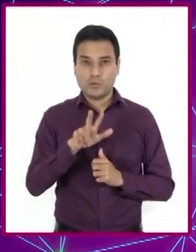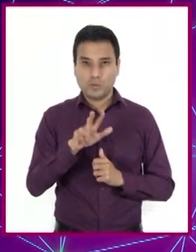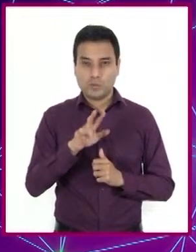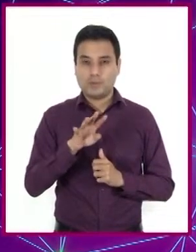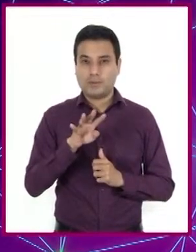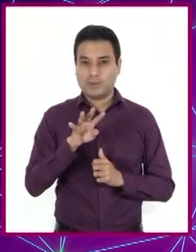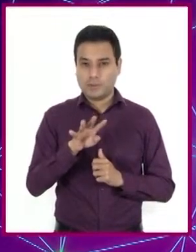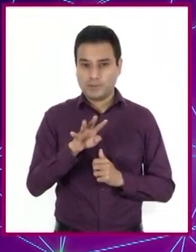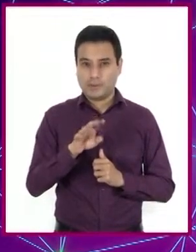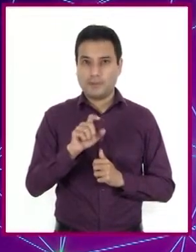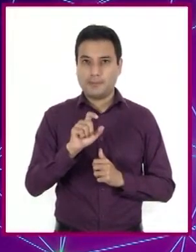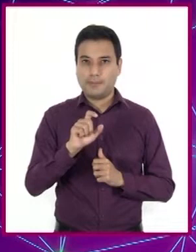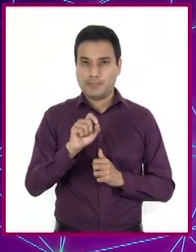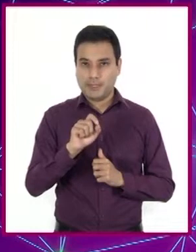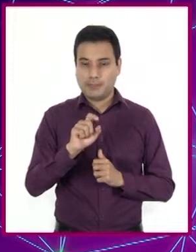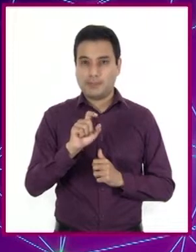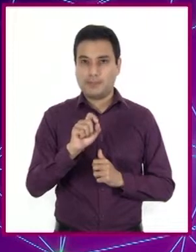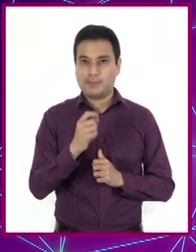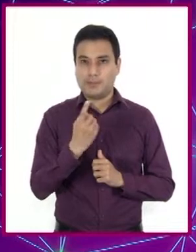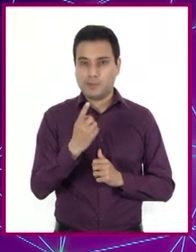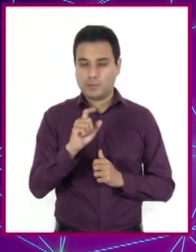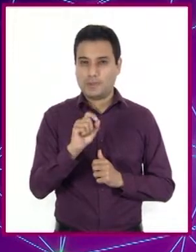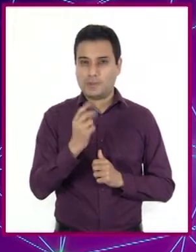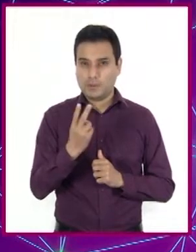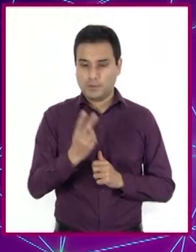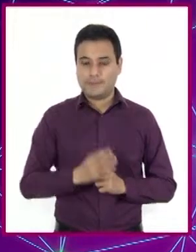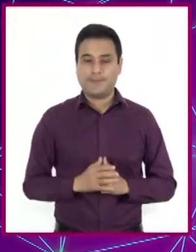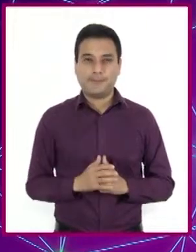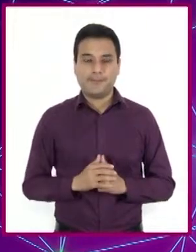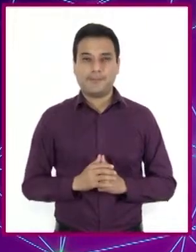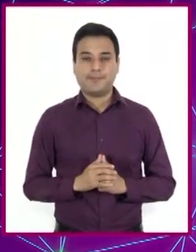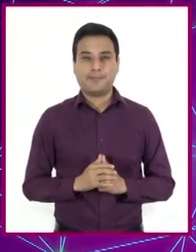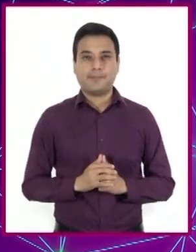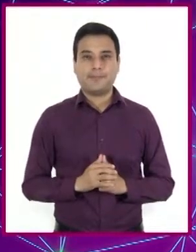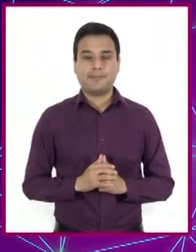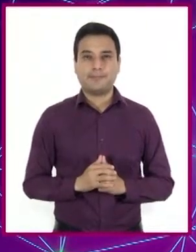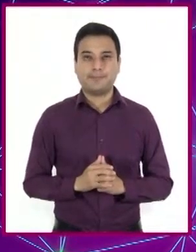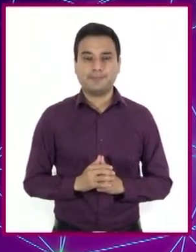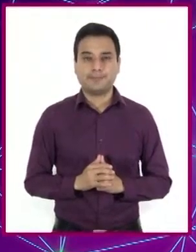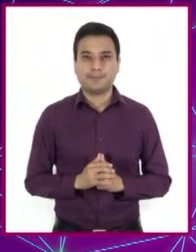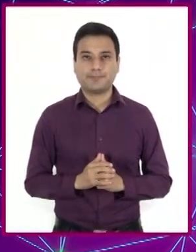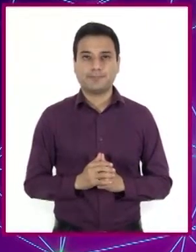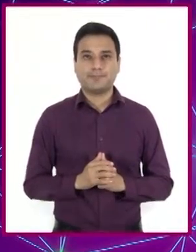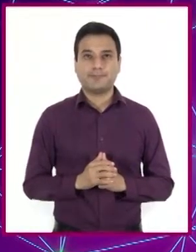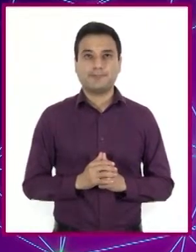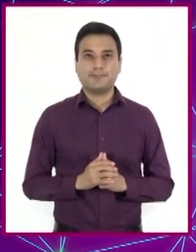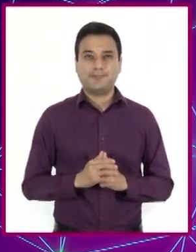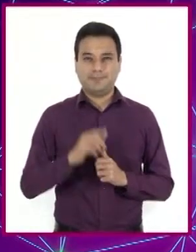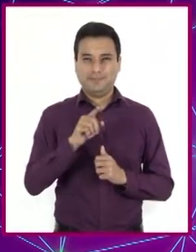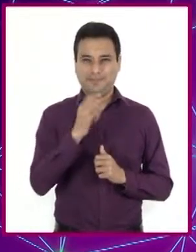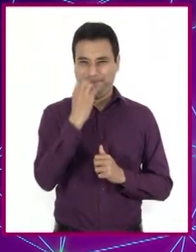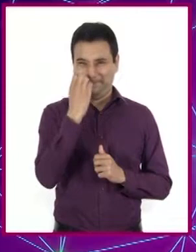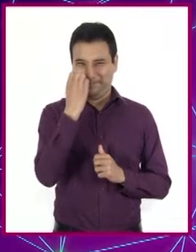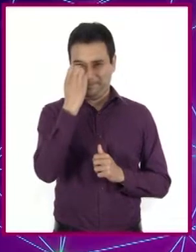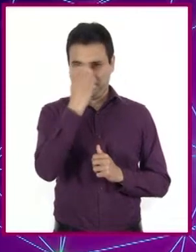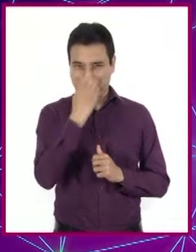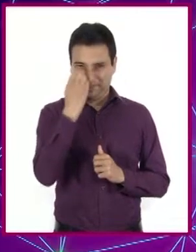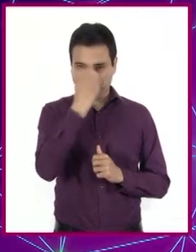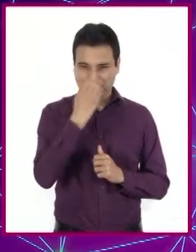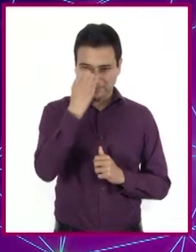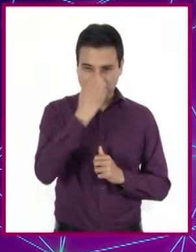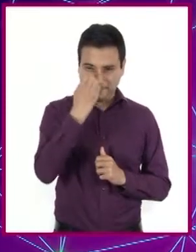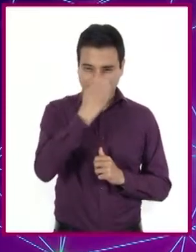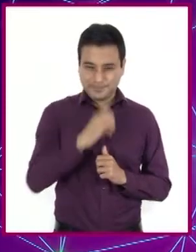18, 19, 20, 21 y 22. Cuando se analiza el grado de dispersión respecto